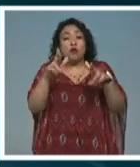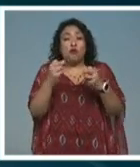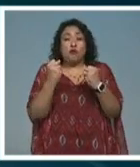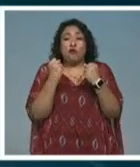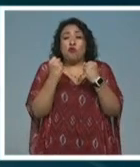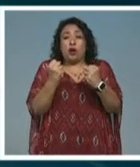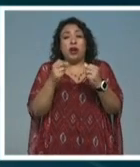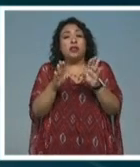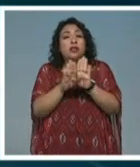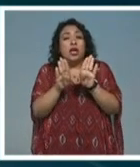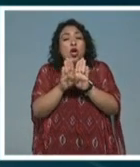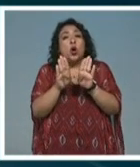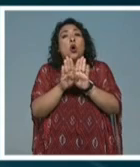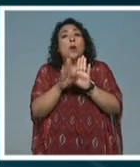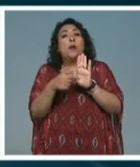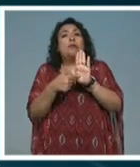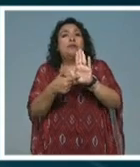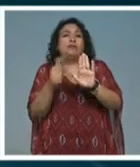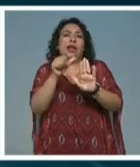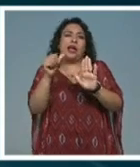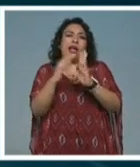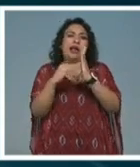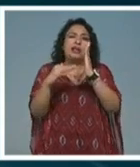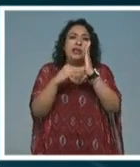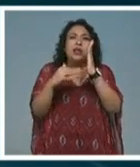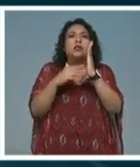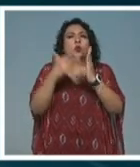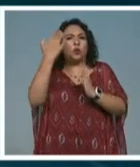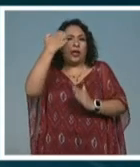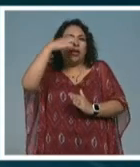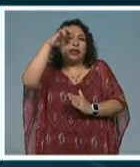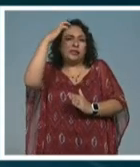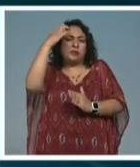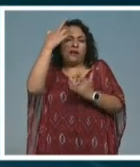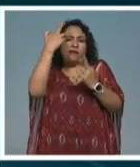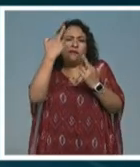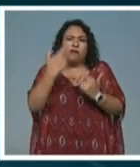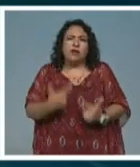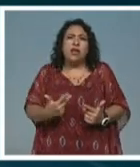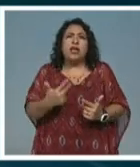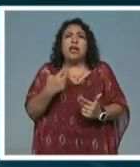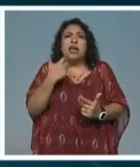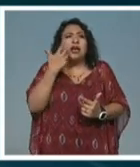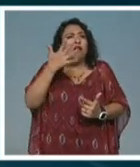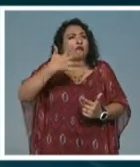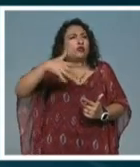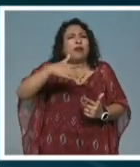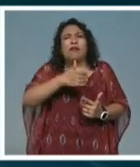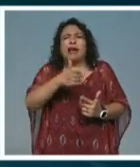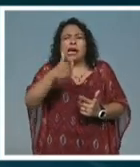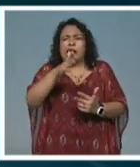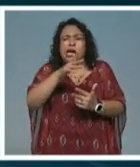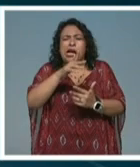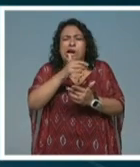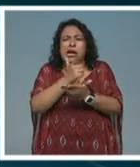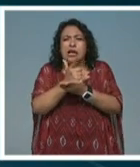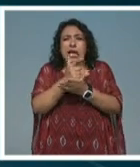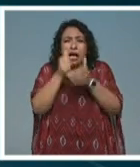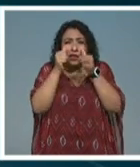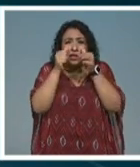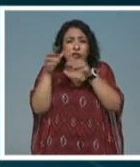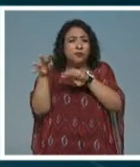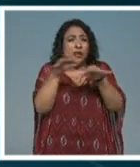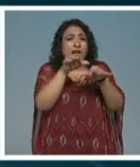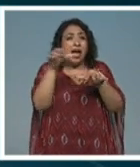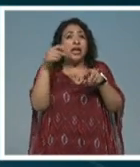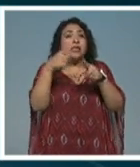poderosa manera de acercarse, desde la literatura, a la experiencia desgarradora de buscar en los laberintos más grises la atención a